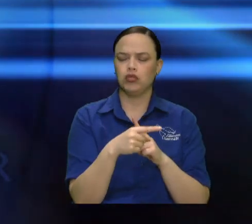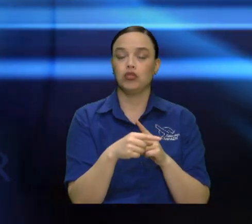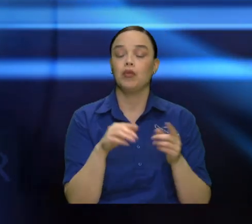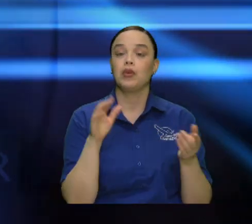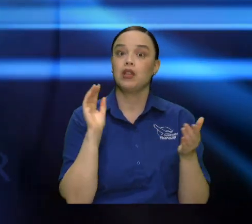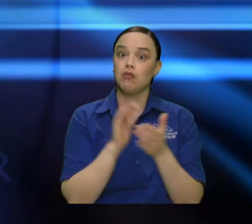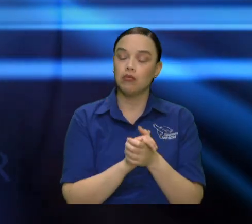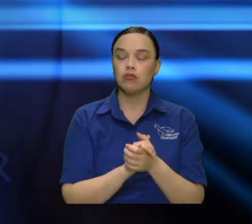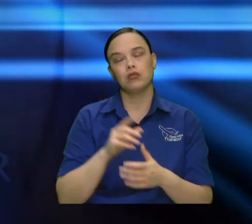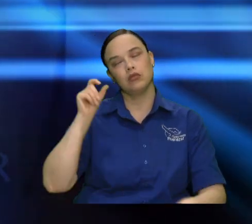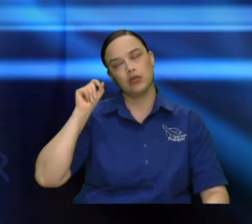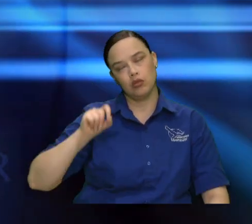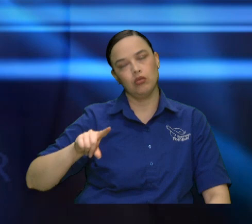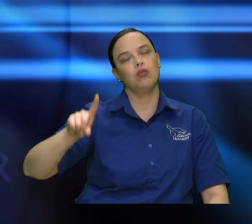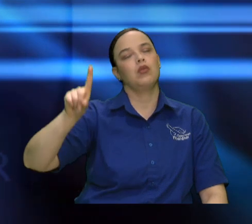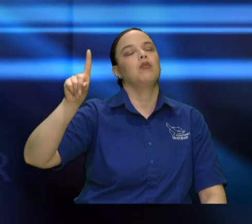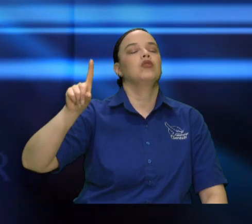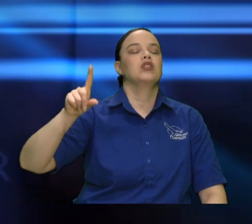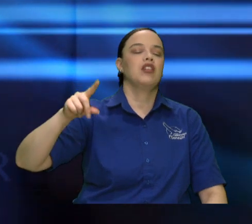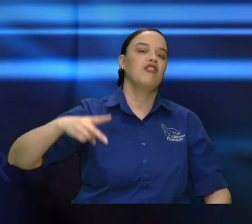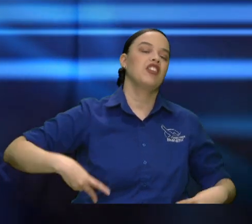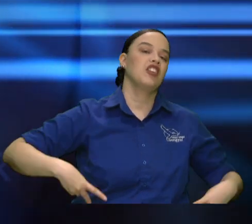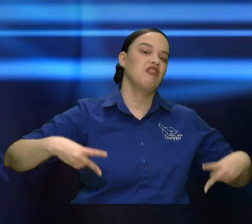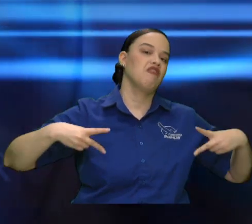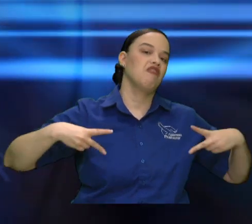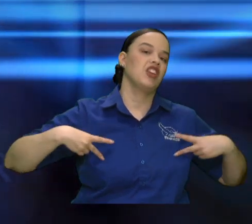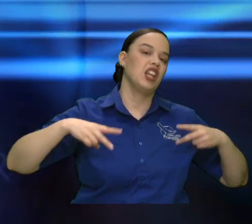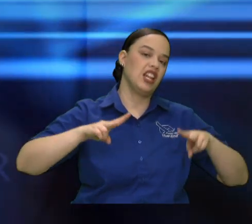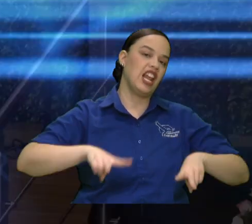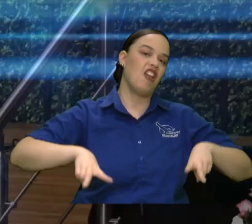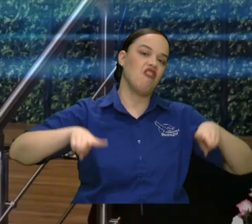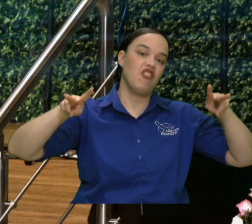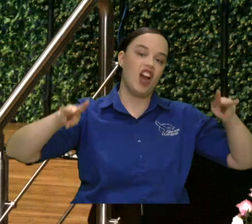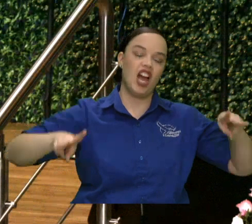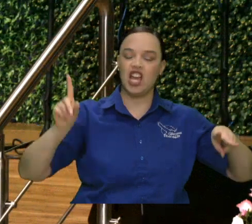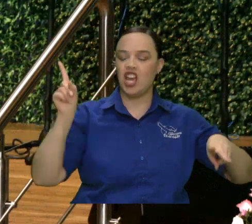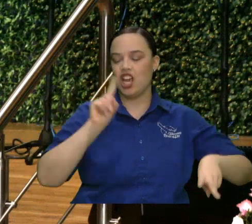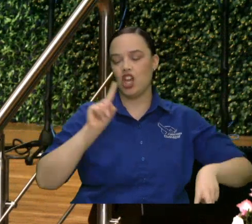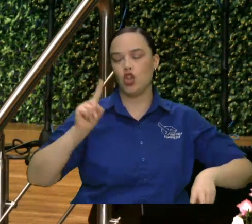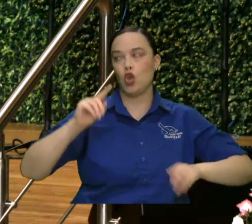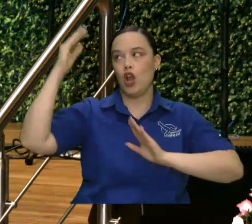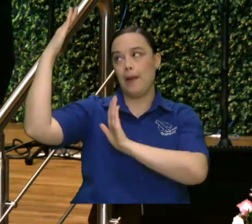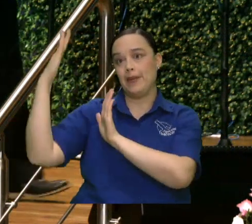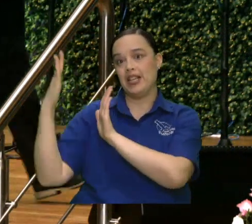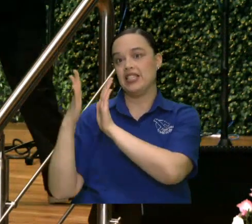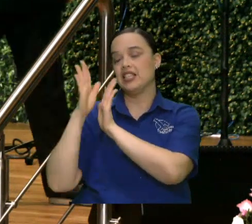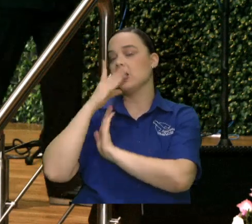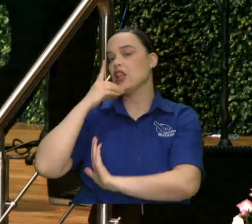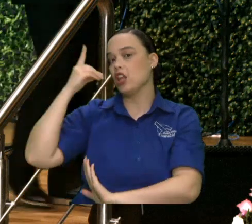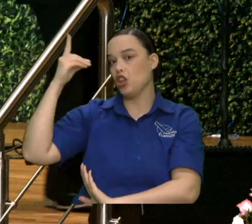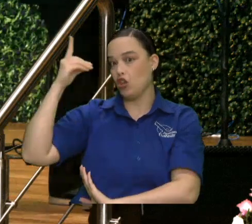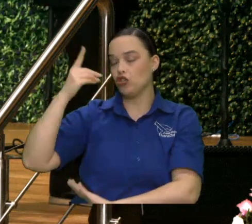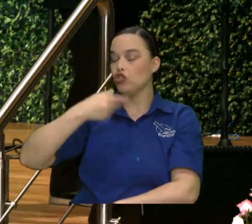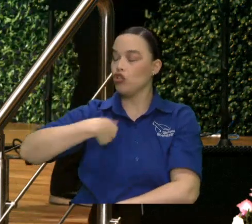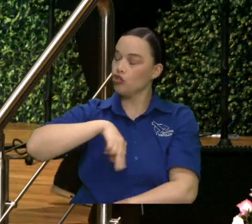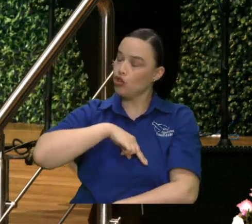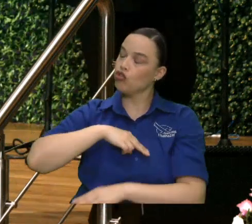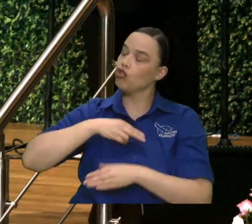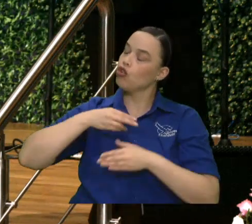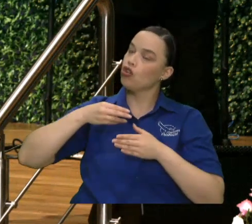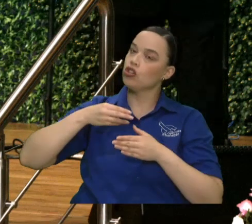acostumbra a habitar en el valle y no en la presencia de dios nosotros nacimos para habitar delante del